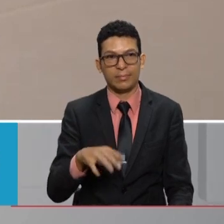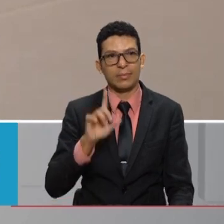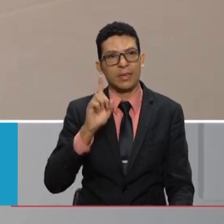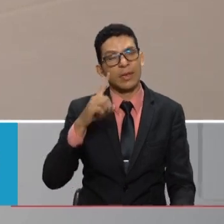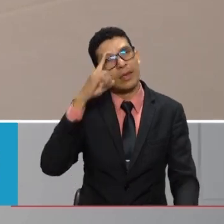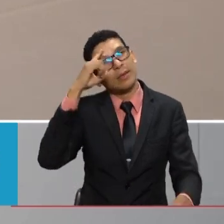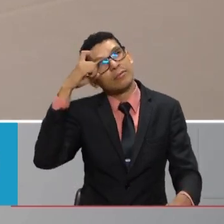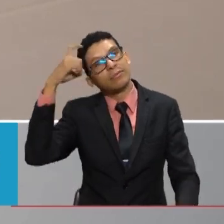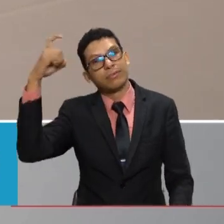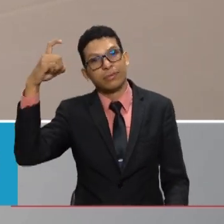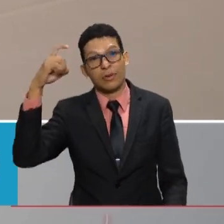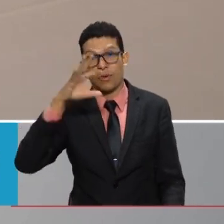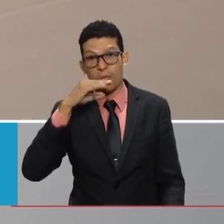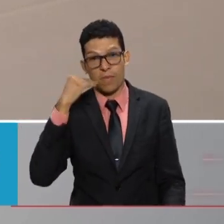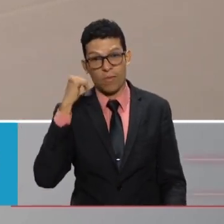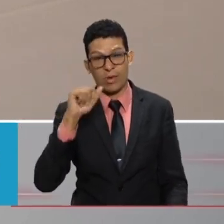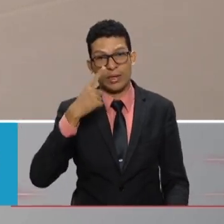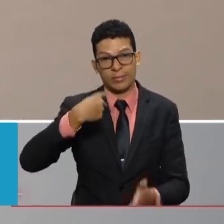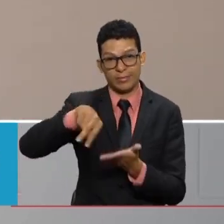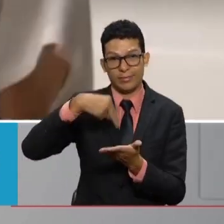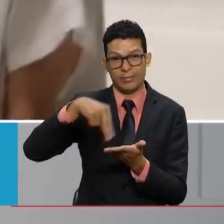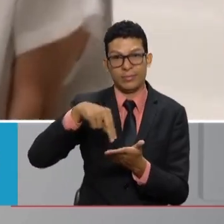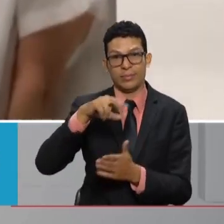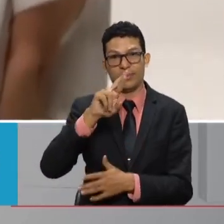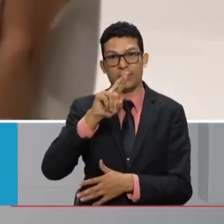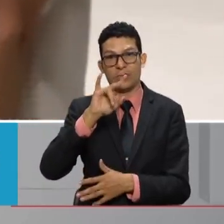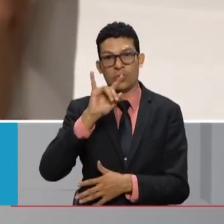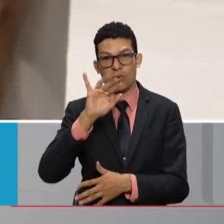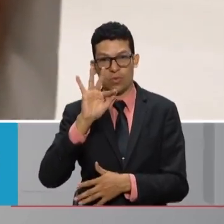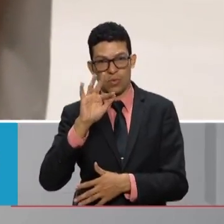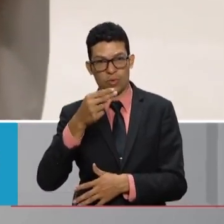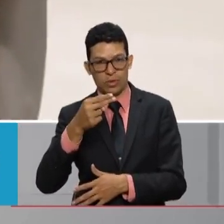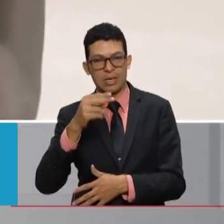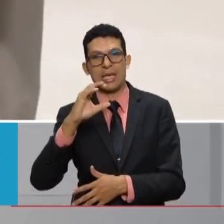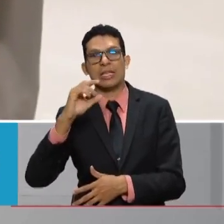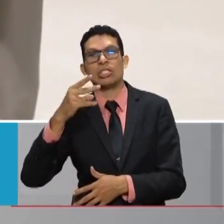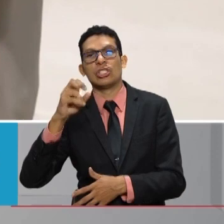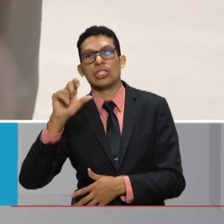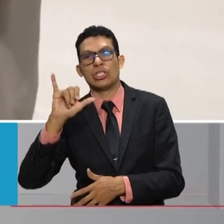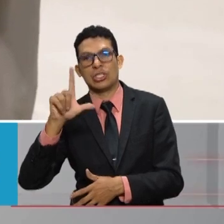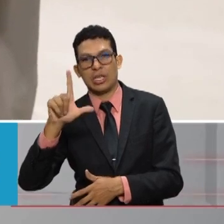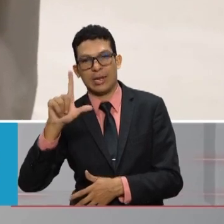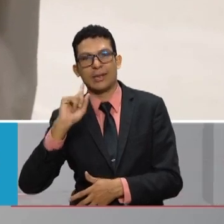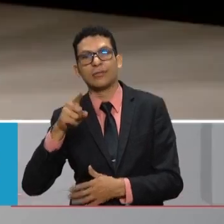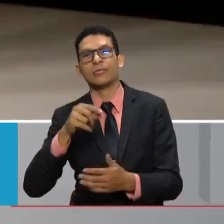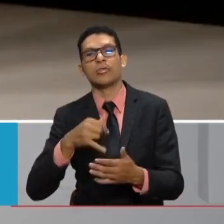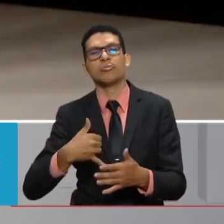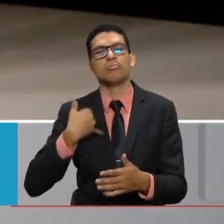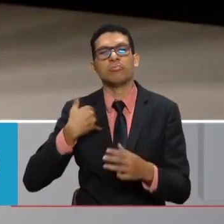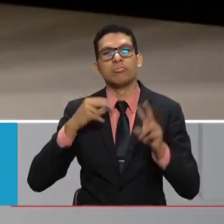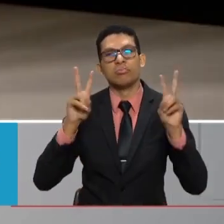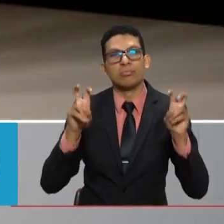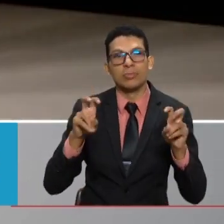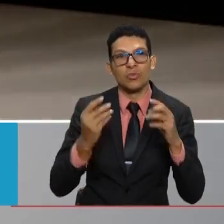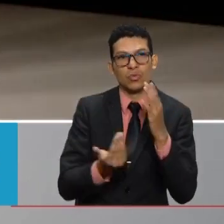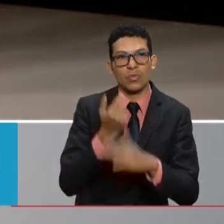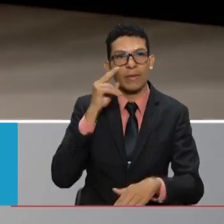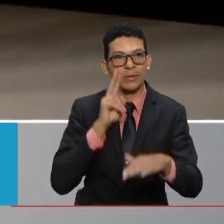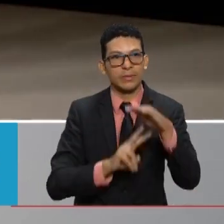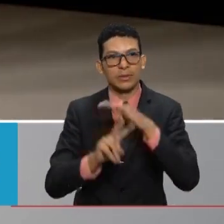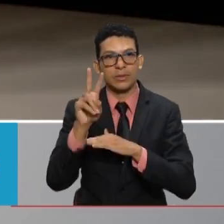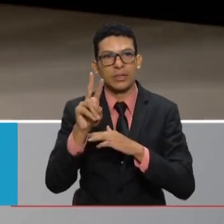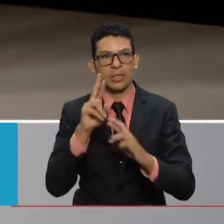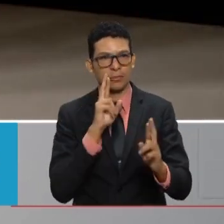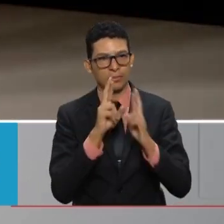Fantasía de la coreógrafa y bailarina Ruth Chill ofrece temáticas relacionadas con la juventud, las nuevas visiones,